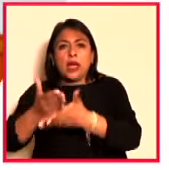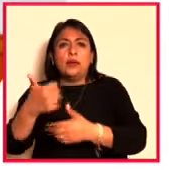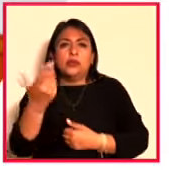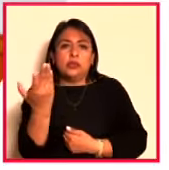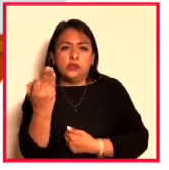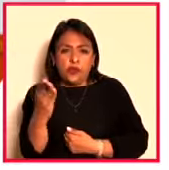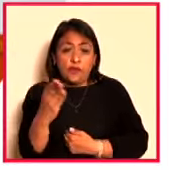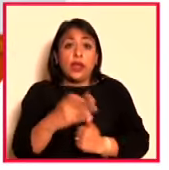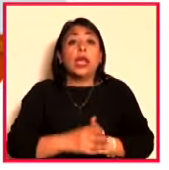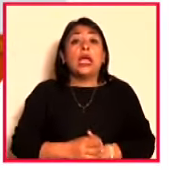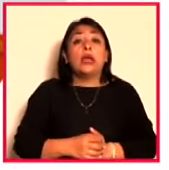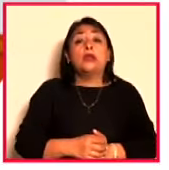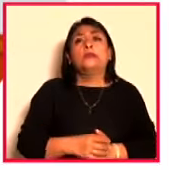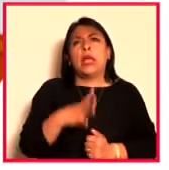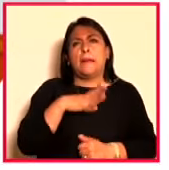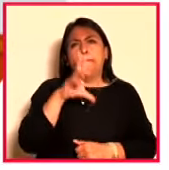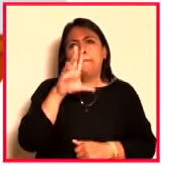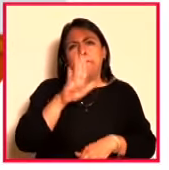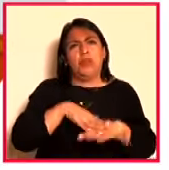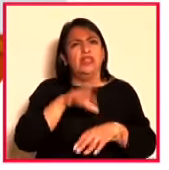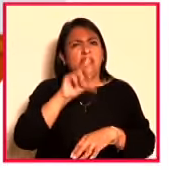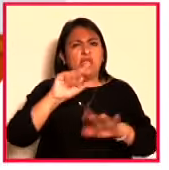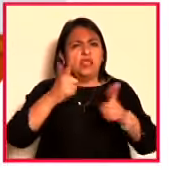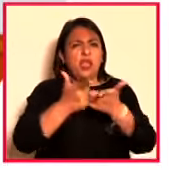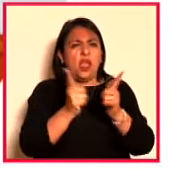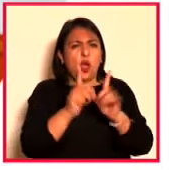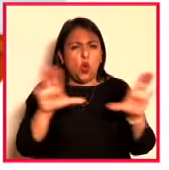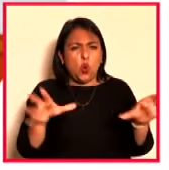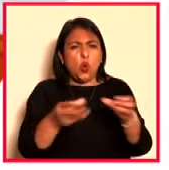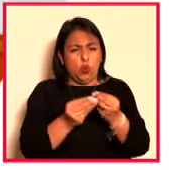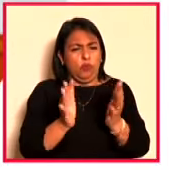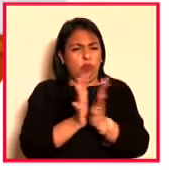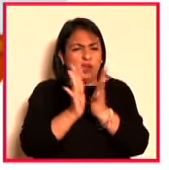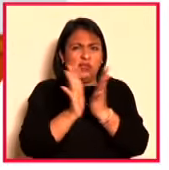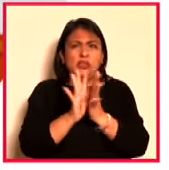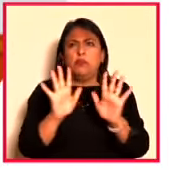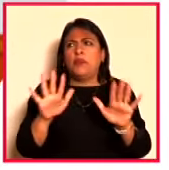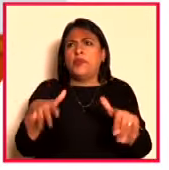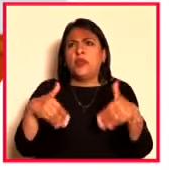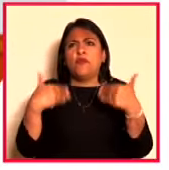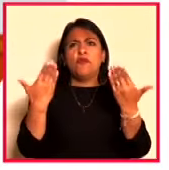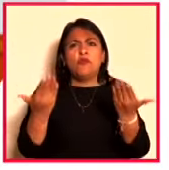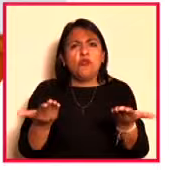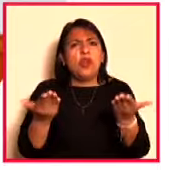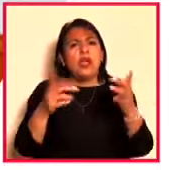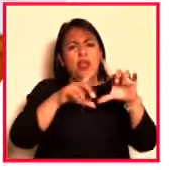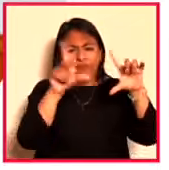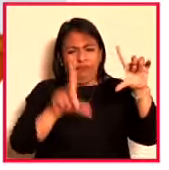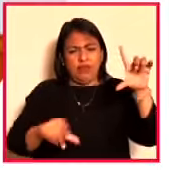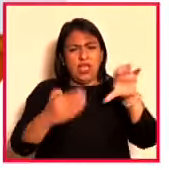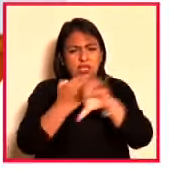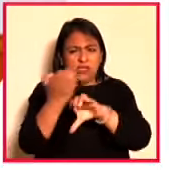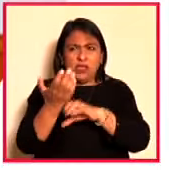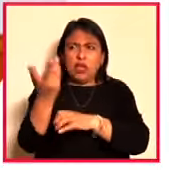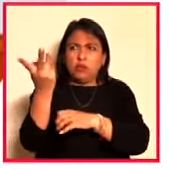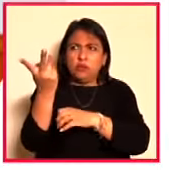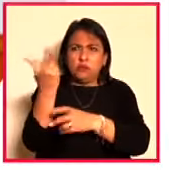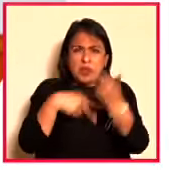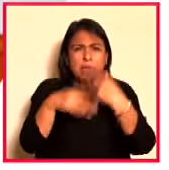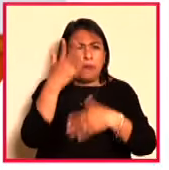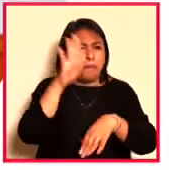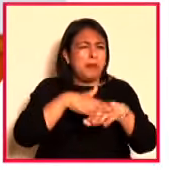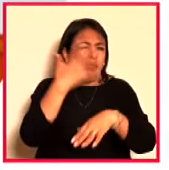Tenemos más de 30 compañías, tenemos fuera del interior de la República vienen más de 10 compañías. Y